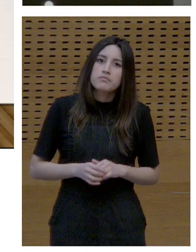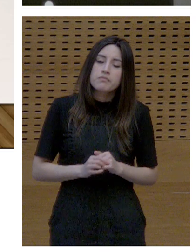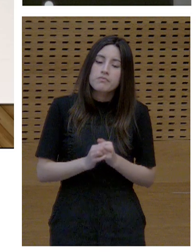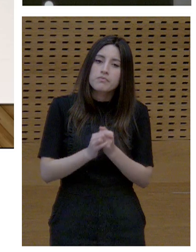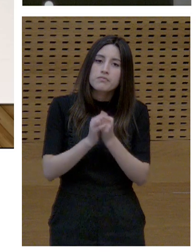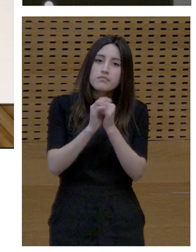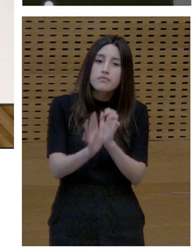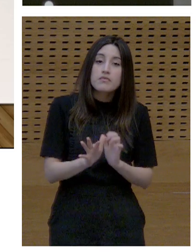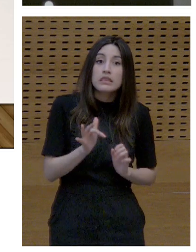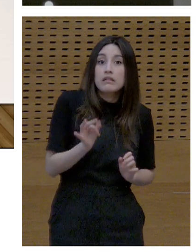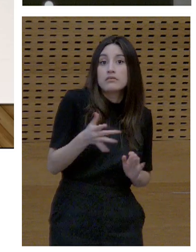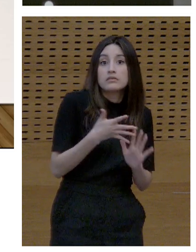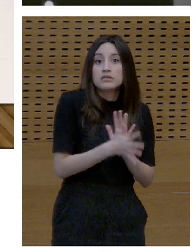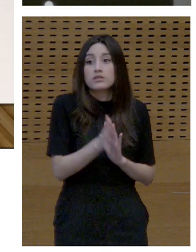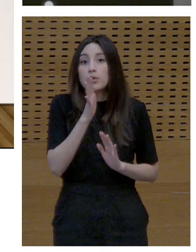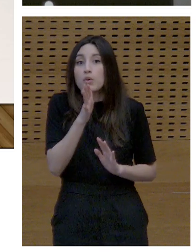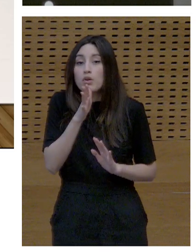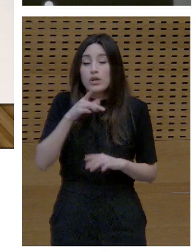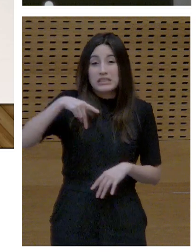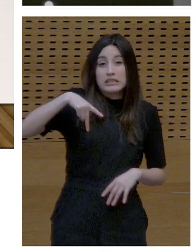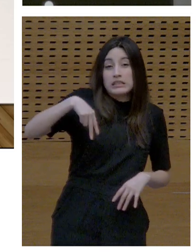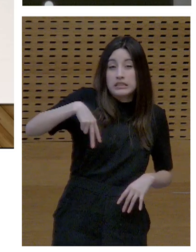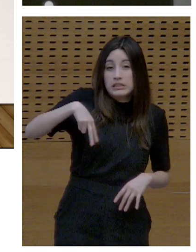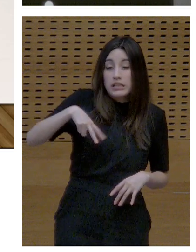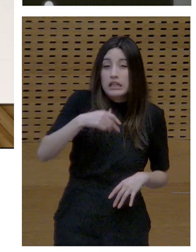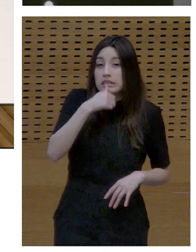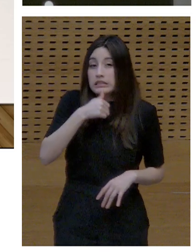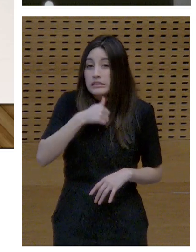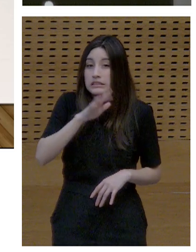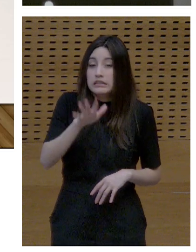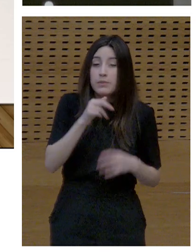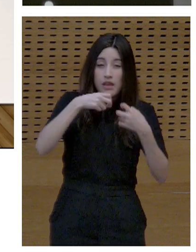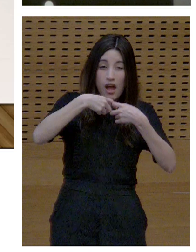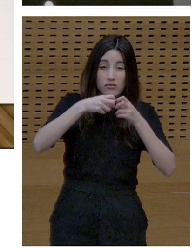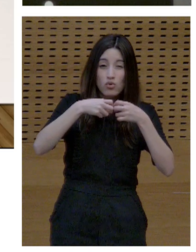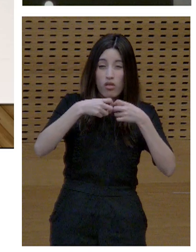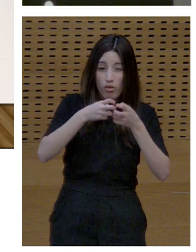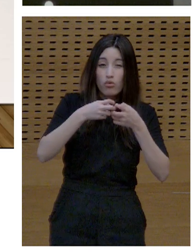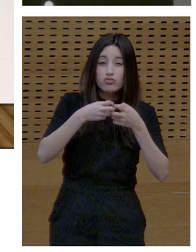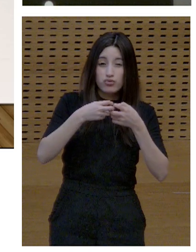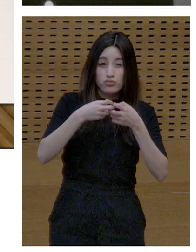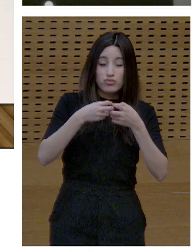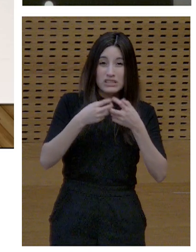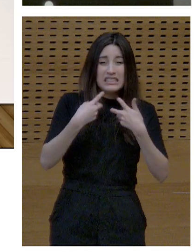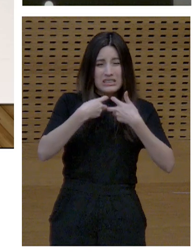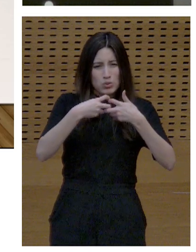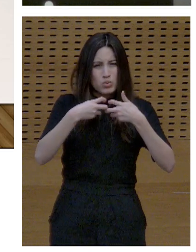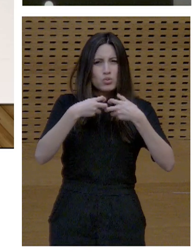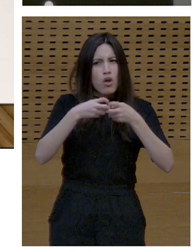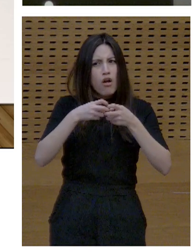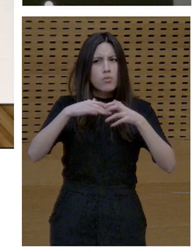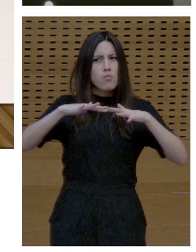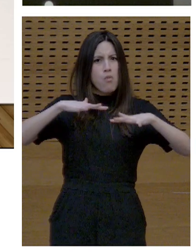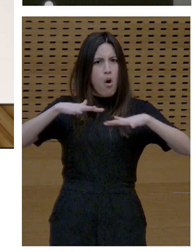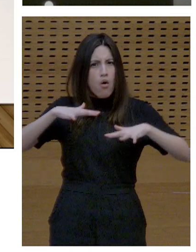resistencia a la movilización pasiva de las extremidades, de las articulaciones. Las articulaciones cuesta moverlas y eso